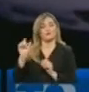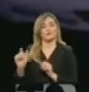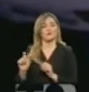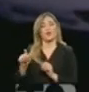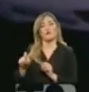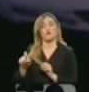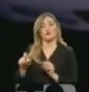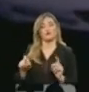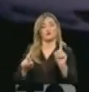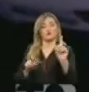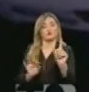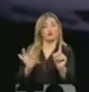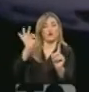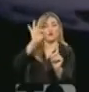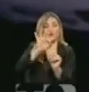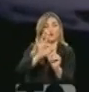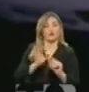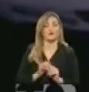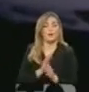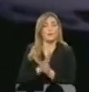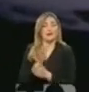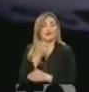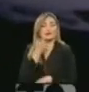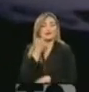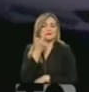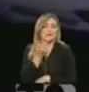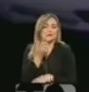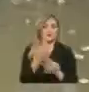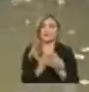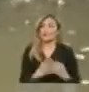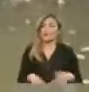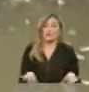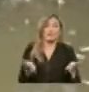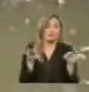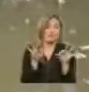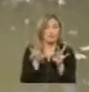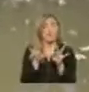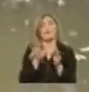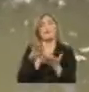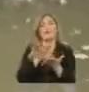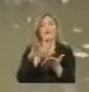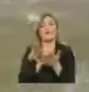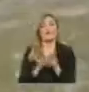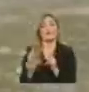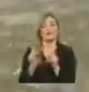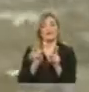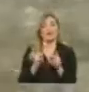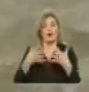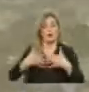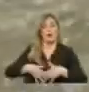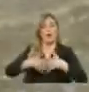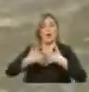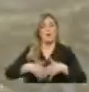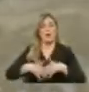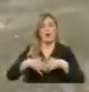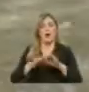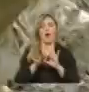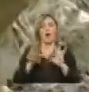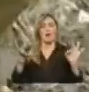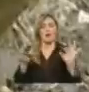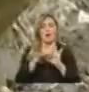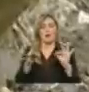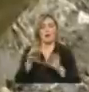humano. Por esto, la especialista señala que es de suma importancia la implementación de plantas de tratamiento de agua